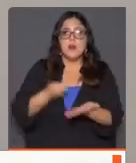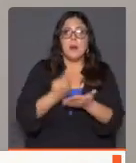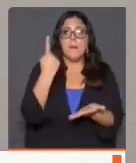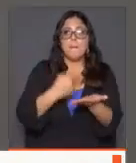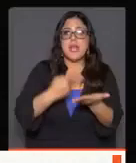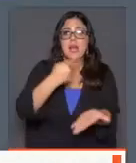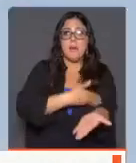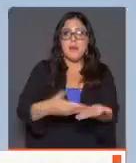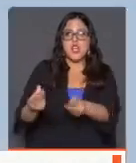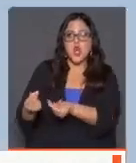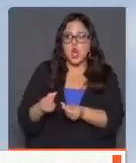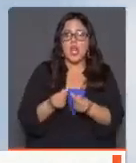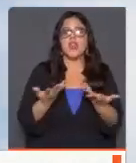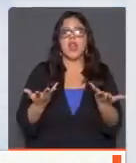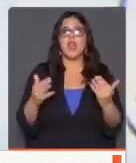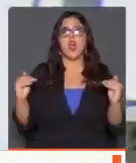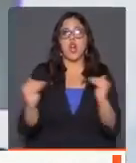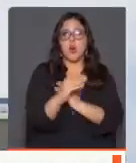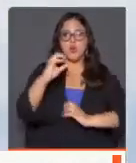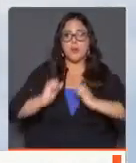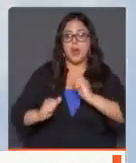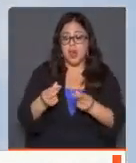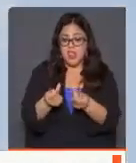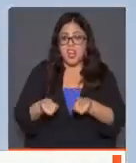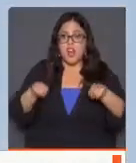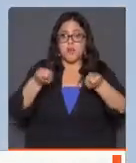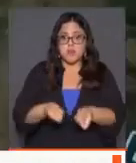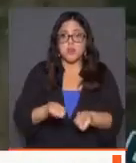con las autopistas. Dinero que se usará para la compra de